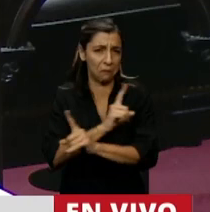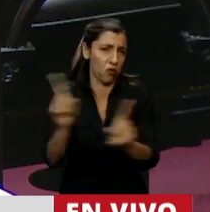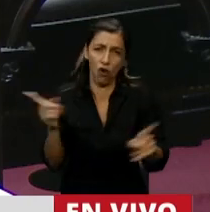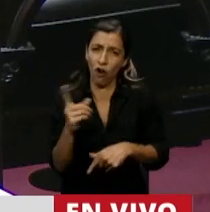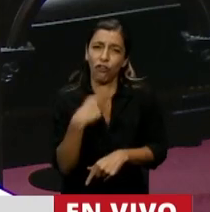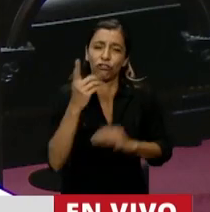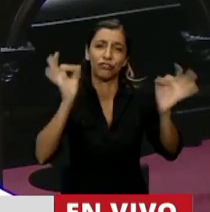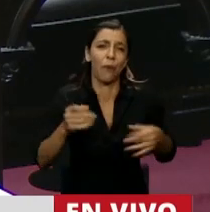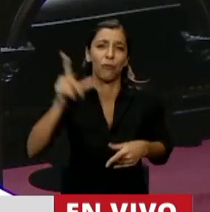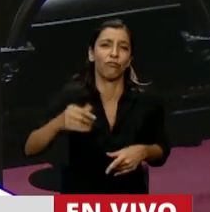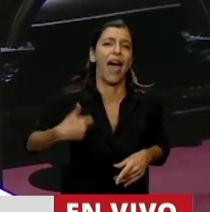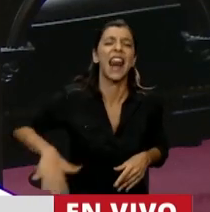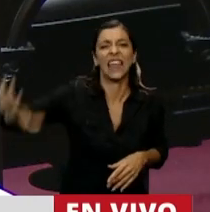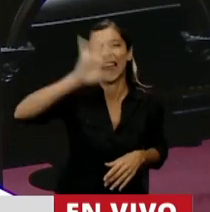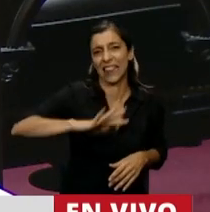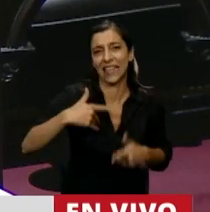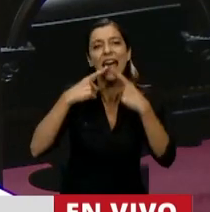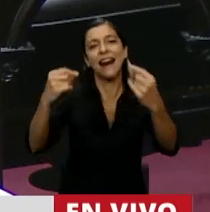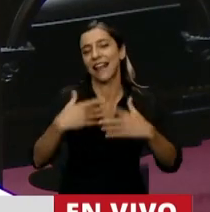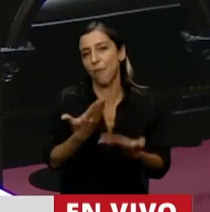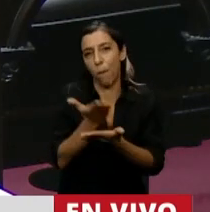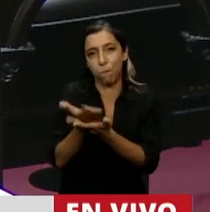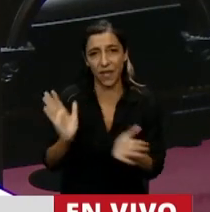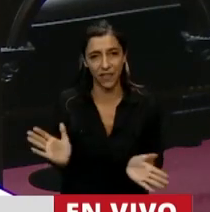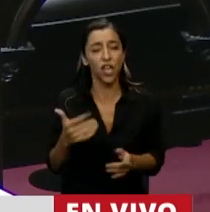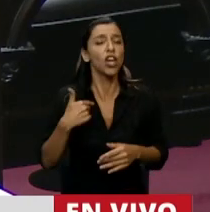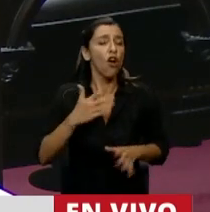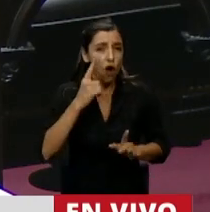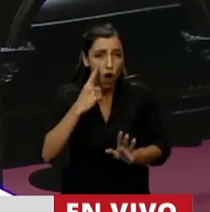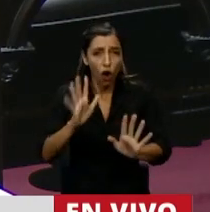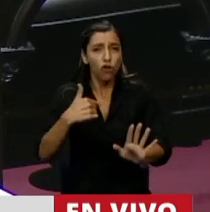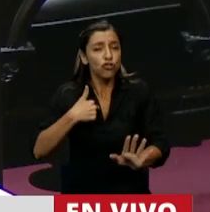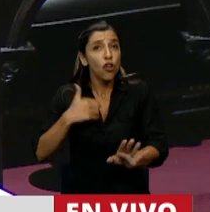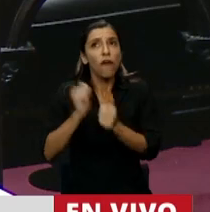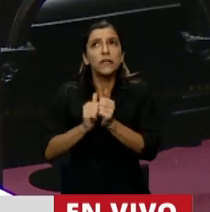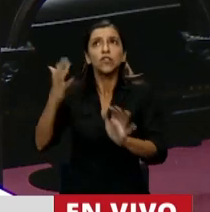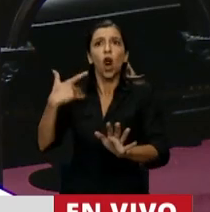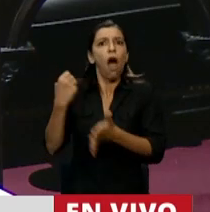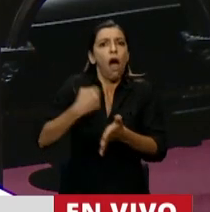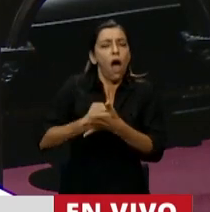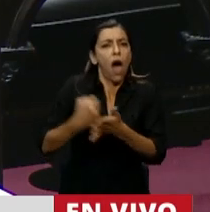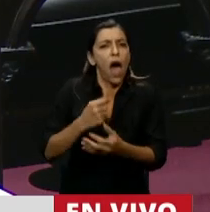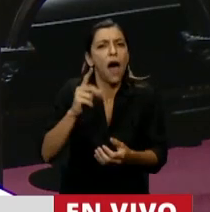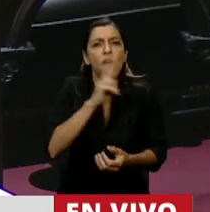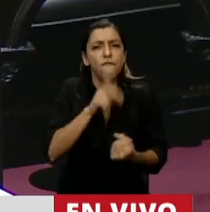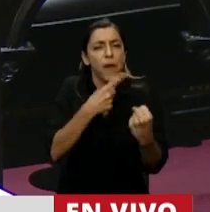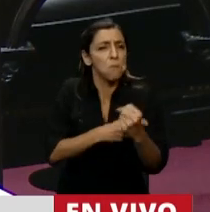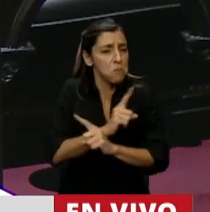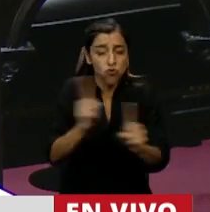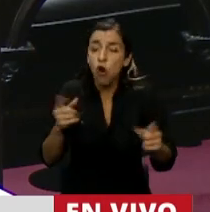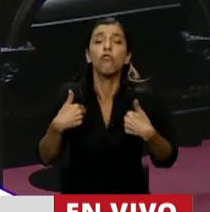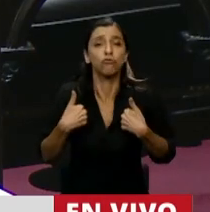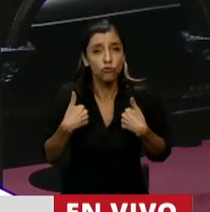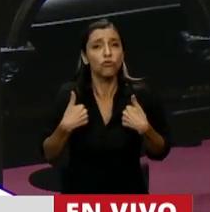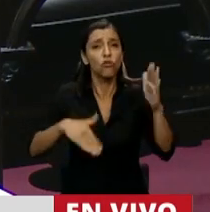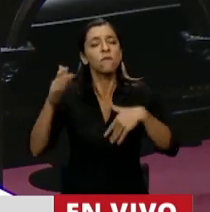Mire, presidente, yo no tengo una historia de militancia feminista. La verdad es que no. La verdad es que, como a todos y a todas, me